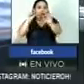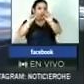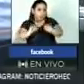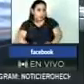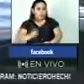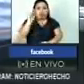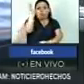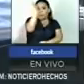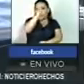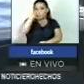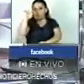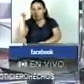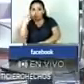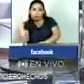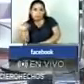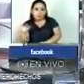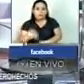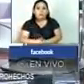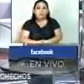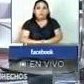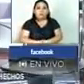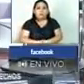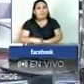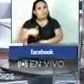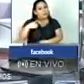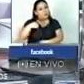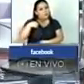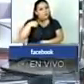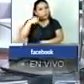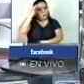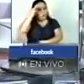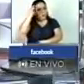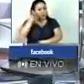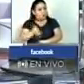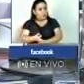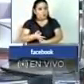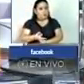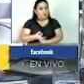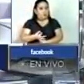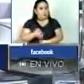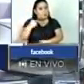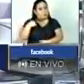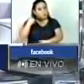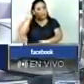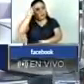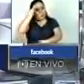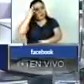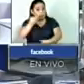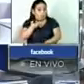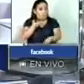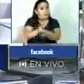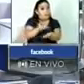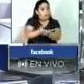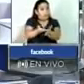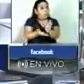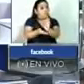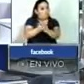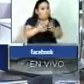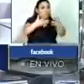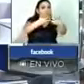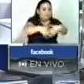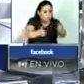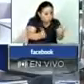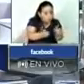demanda y requiere. Pero sí creo que debe de apostársele a la pequeña, a la mediana